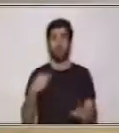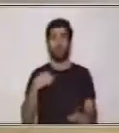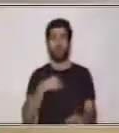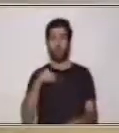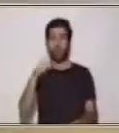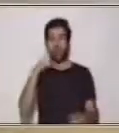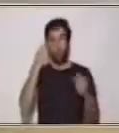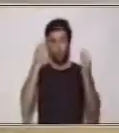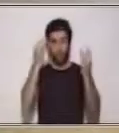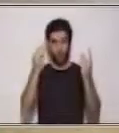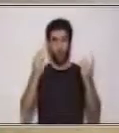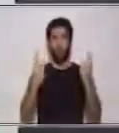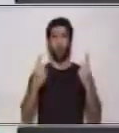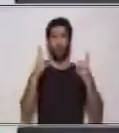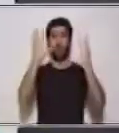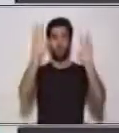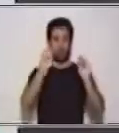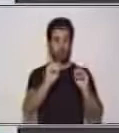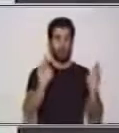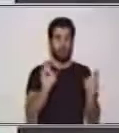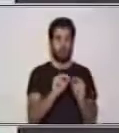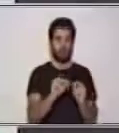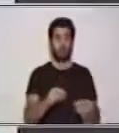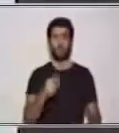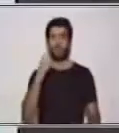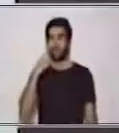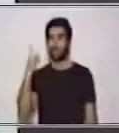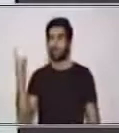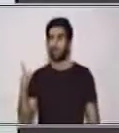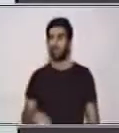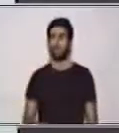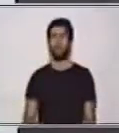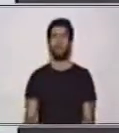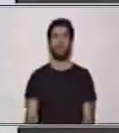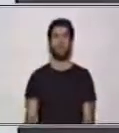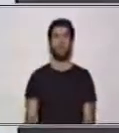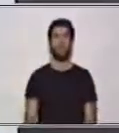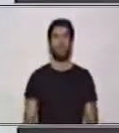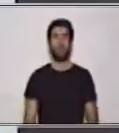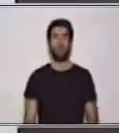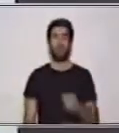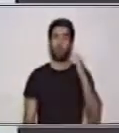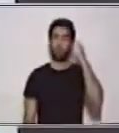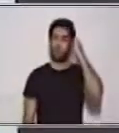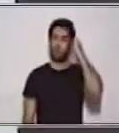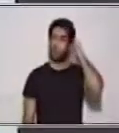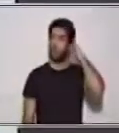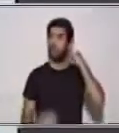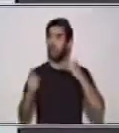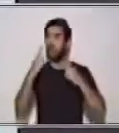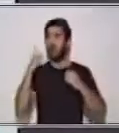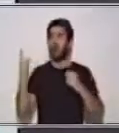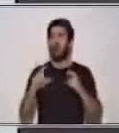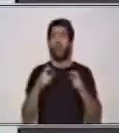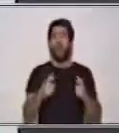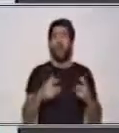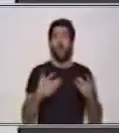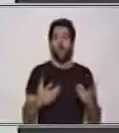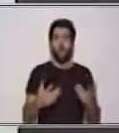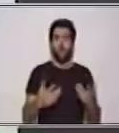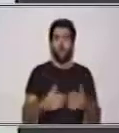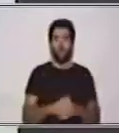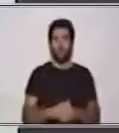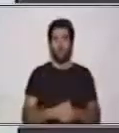común divisor. 2x cuadrado. ¿Cómo podemos descomponer 2x cuadrado? El 2 lo vamos a